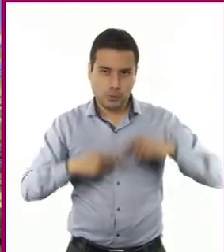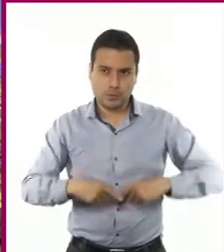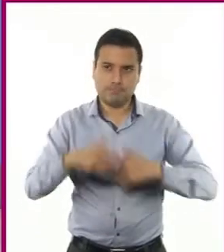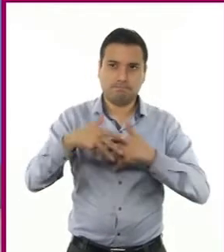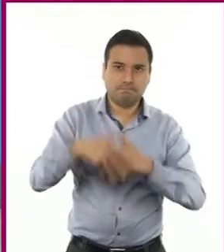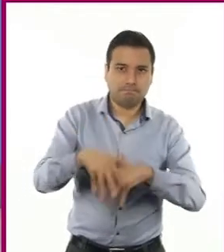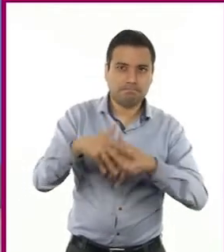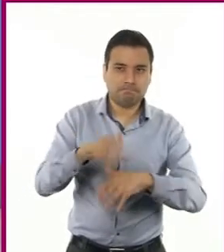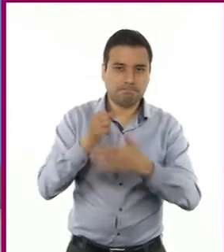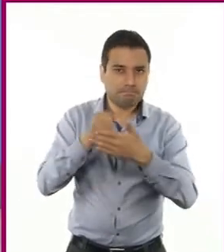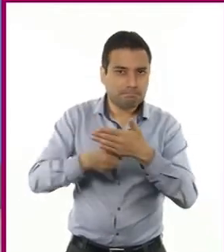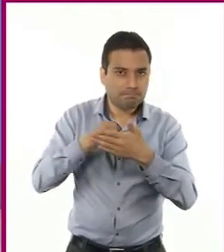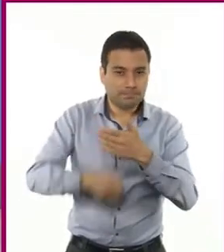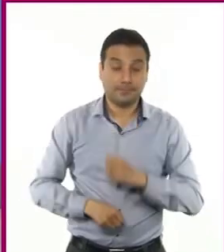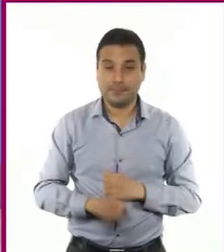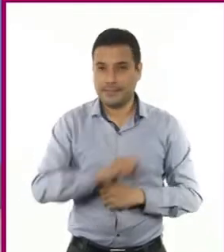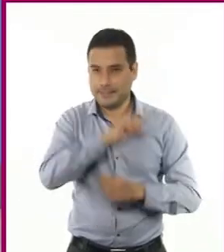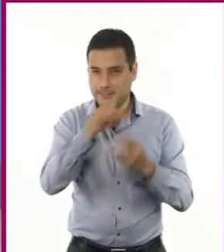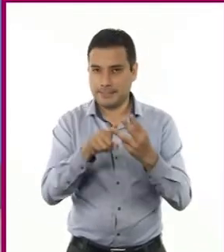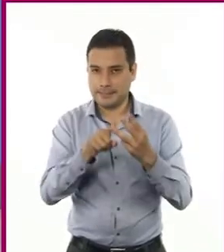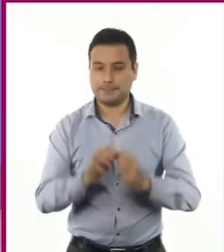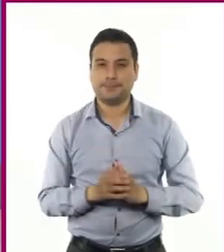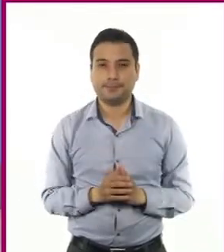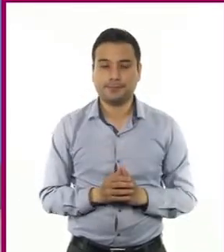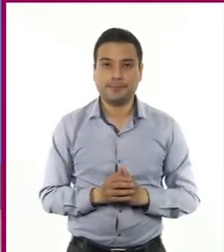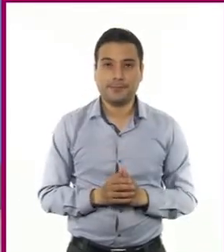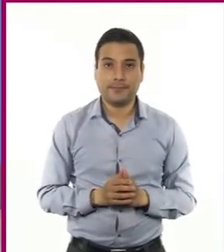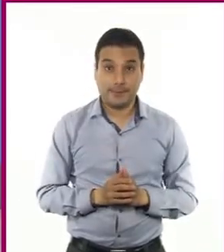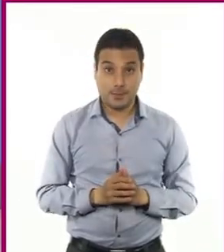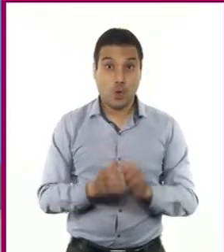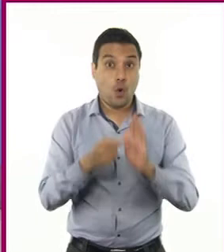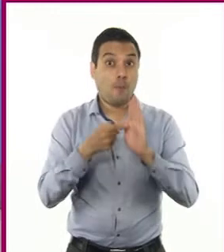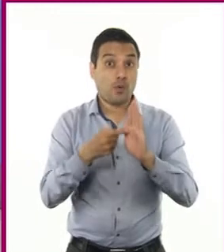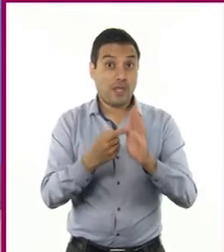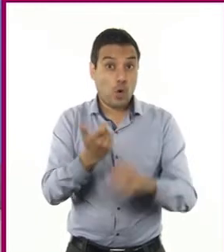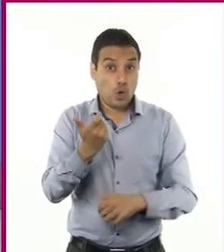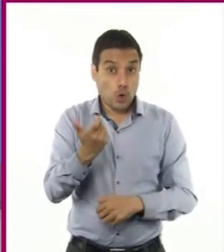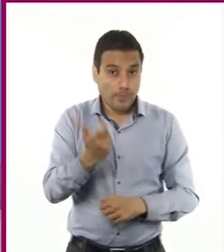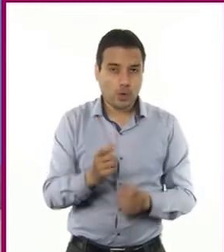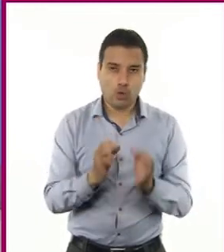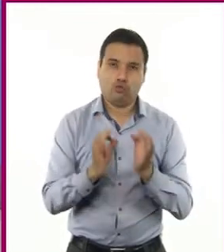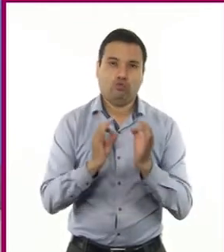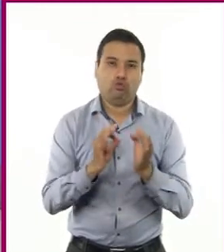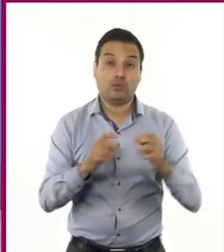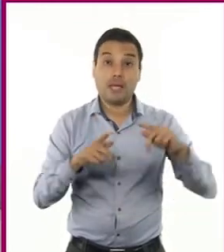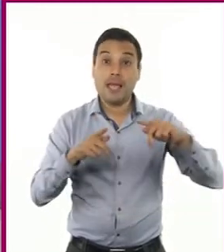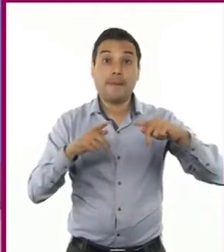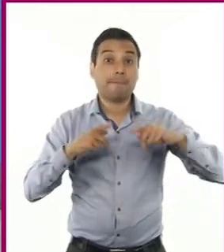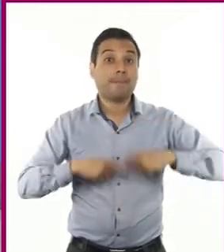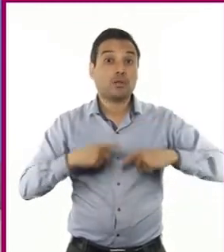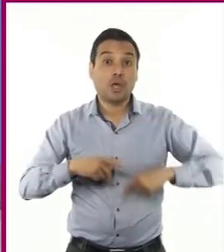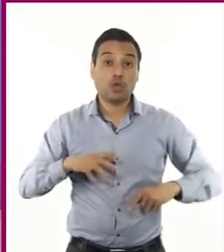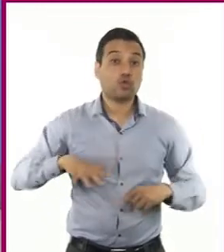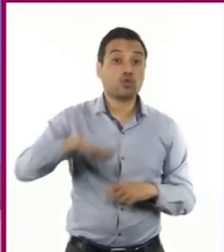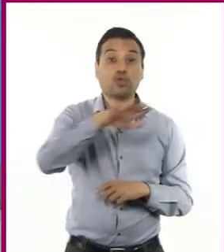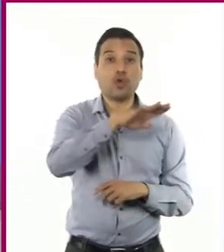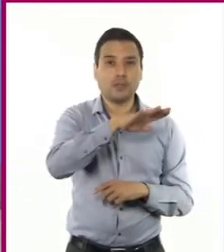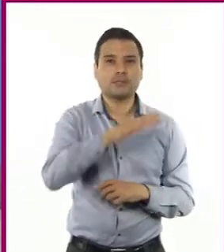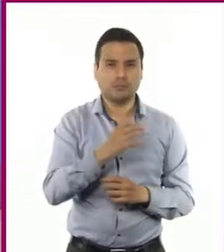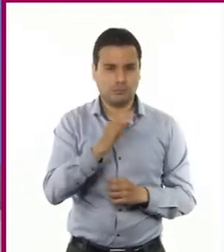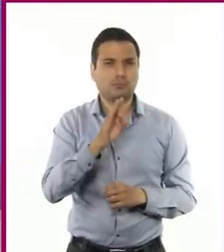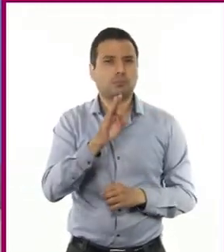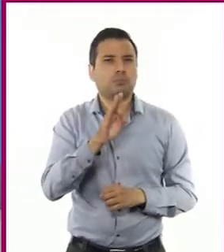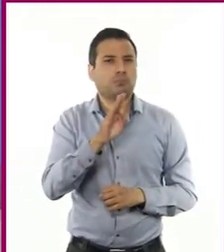ciudadanas. Y 3. La consolidación de un modelo económico en el que la ciudadanía sea fundamento de toda actividad